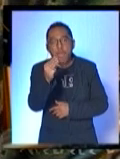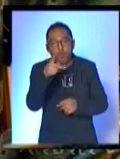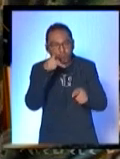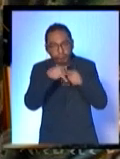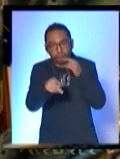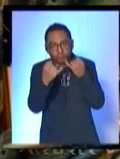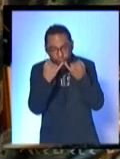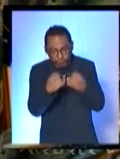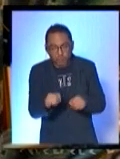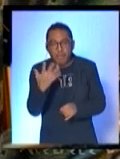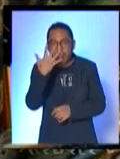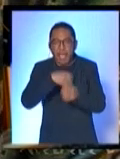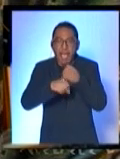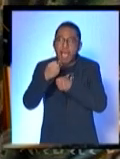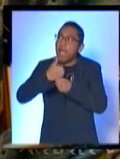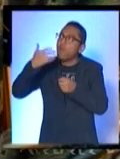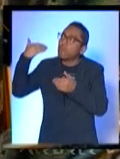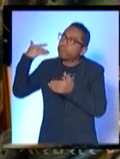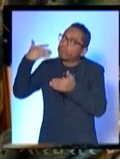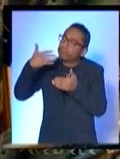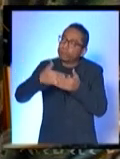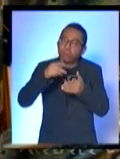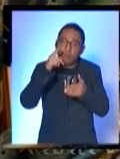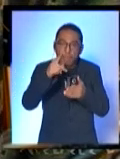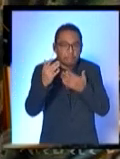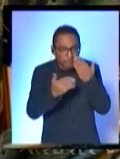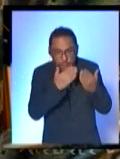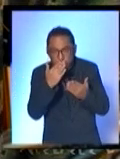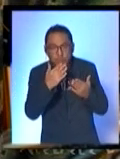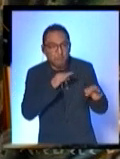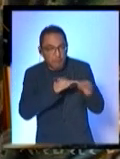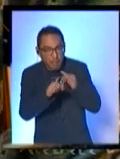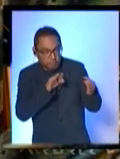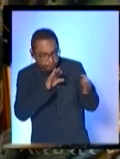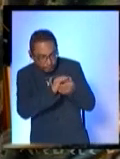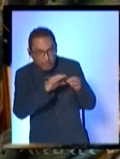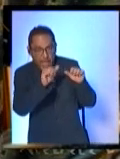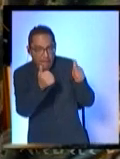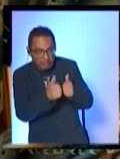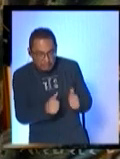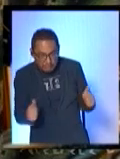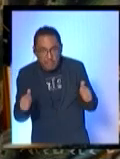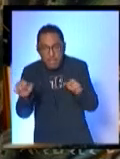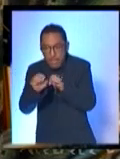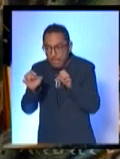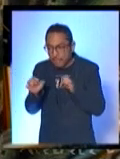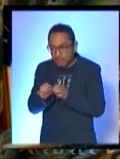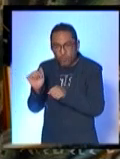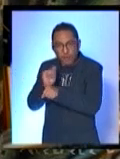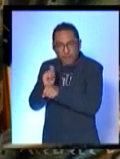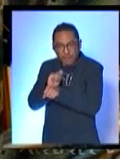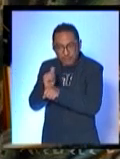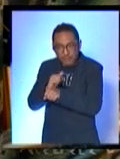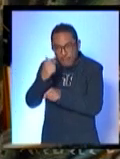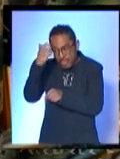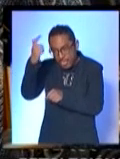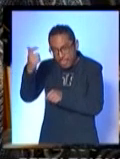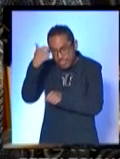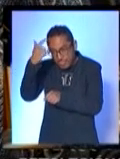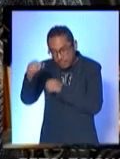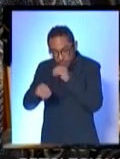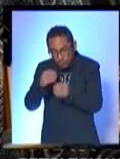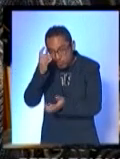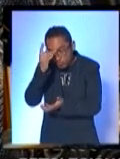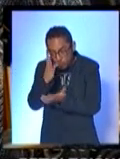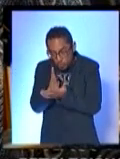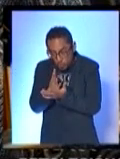años, Menchaca Estudio incentiva la colaboración entre artesanos Wirraritaris y el equipo del artista plástico para crear piezas